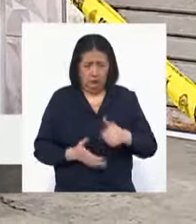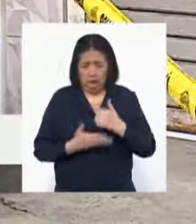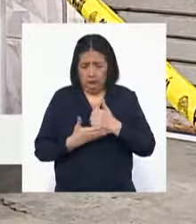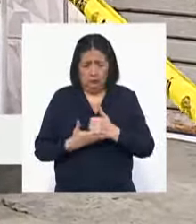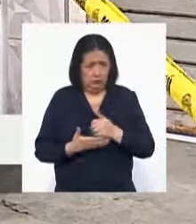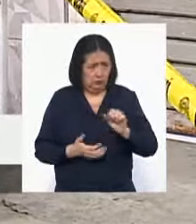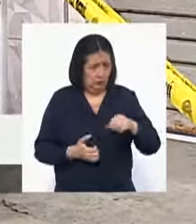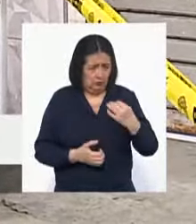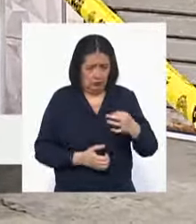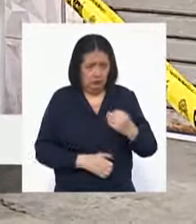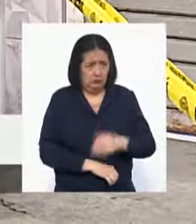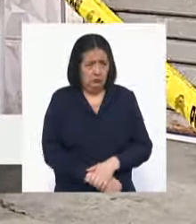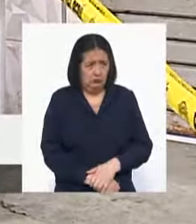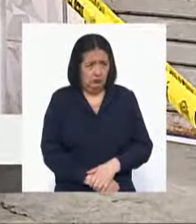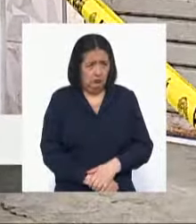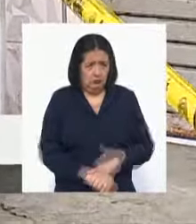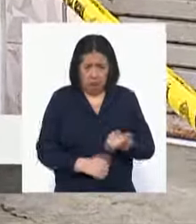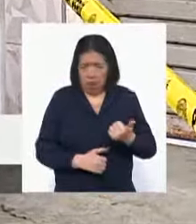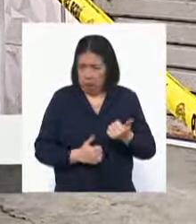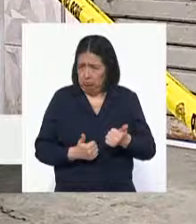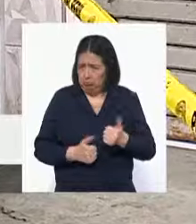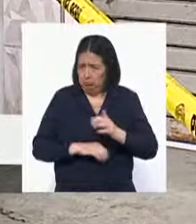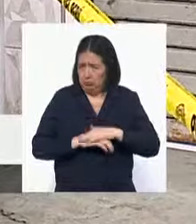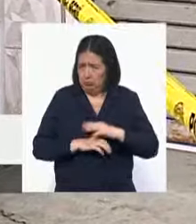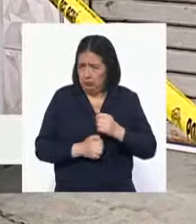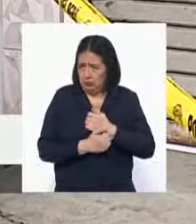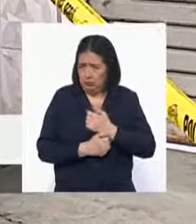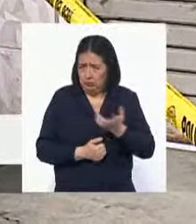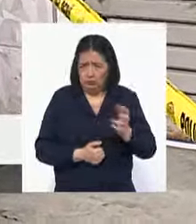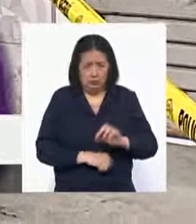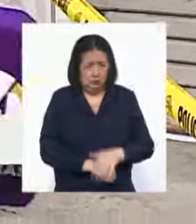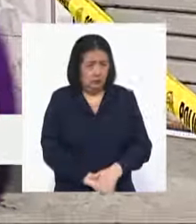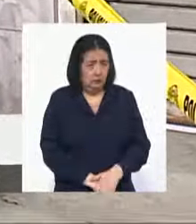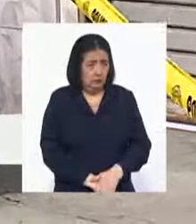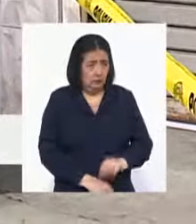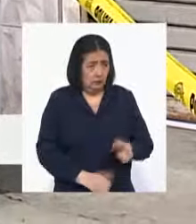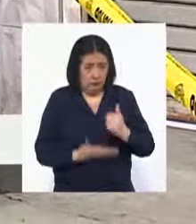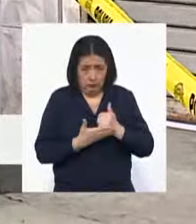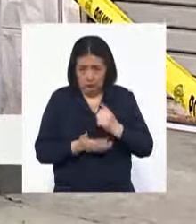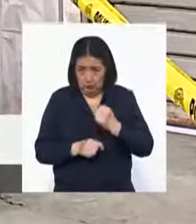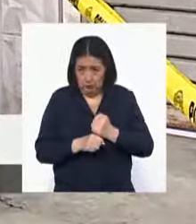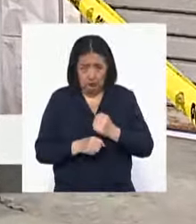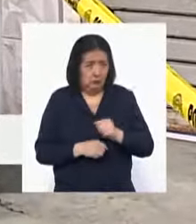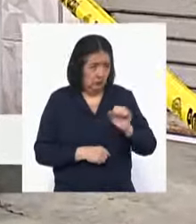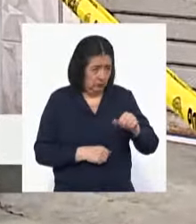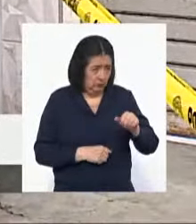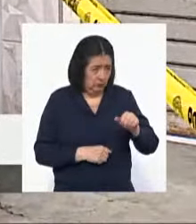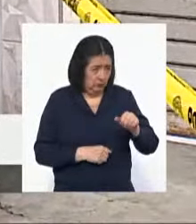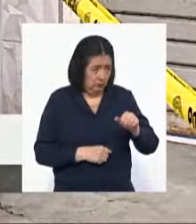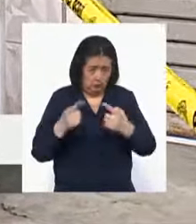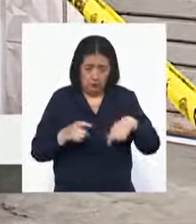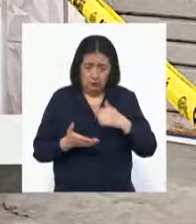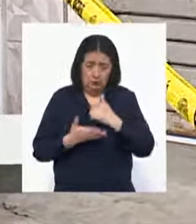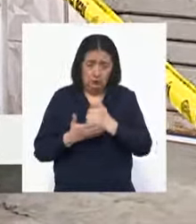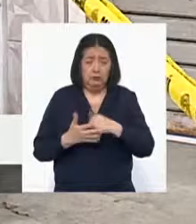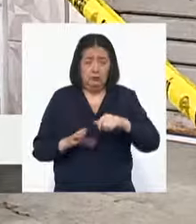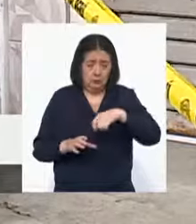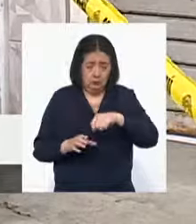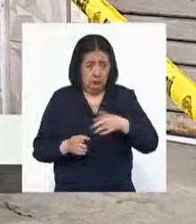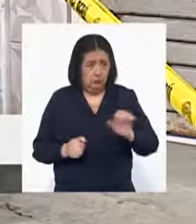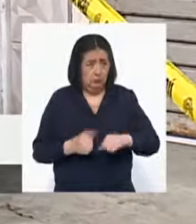nosotros, todos siempre. Era muy querido el muchacho para que. ¿Ayudaba él en el trabajo? Sí, él venía acá, lo ayudaba,